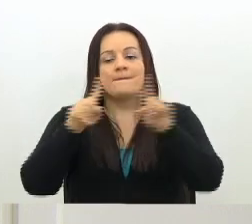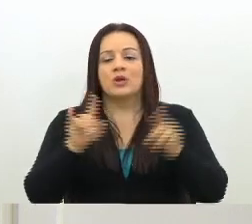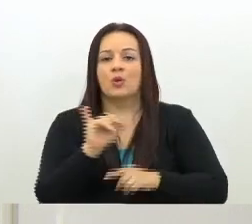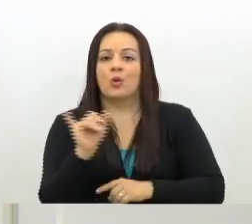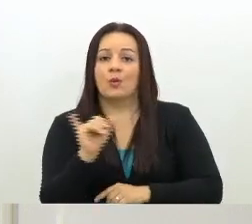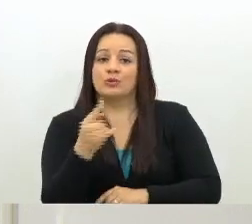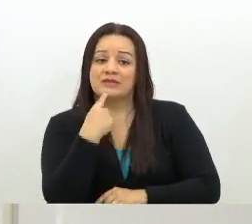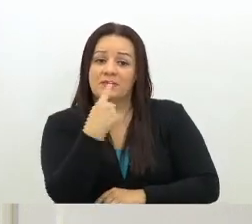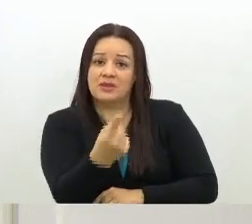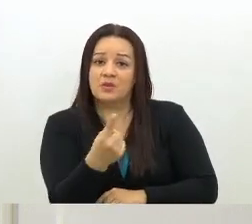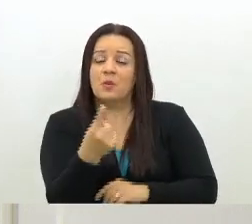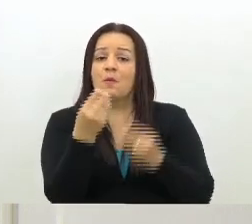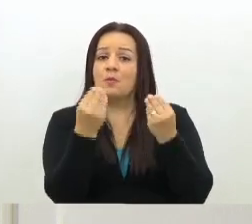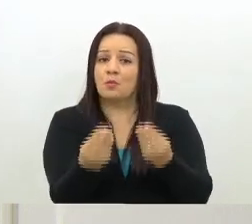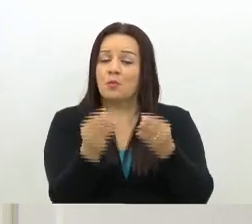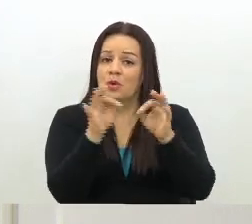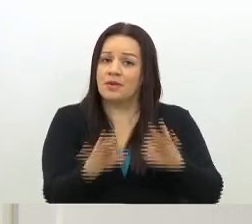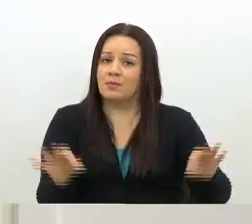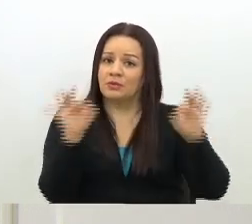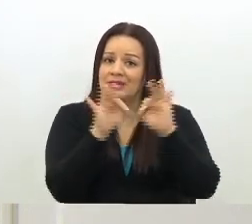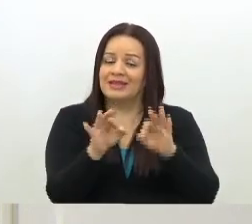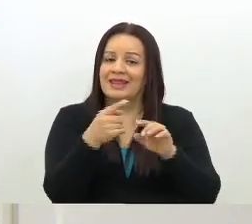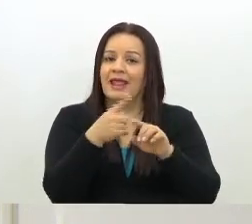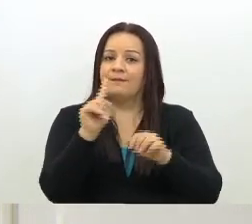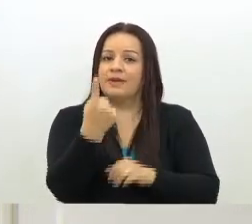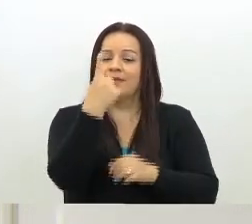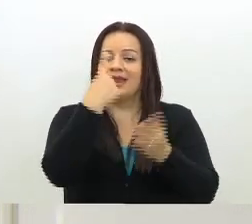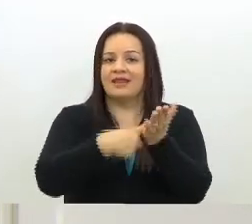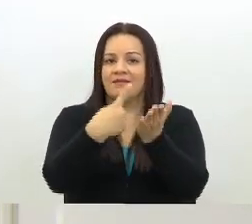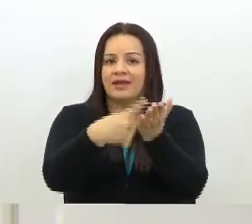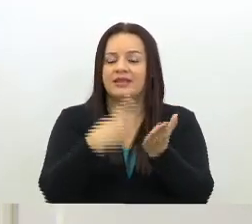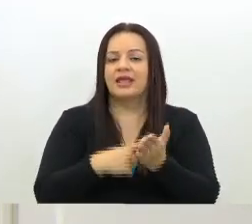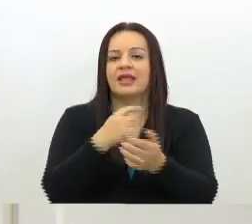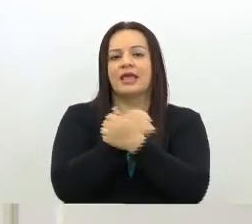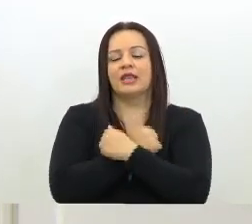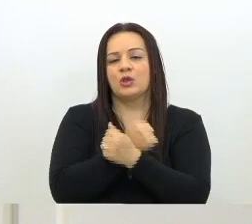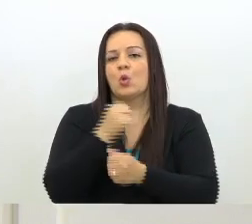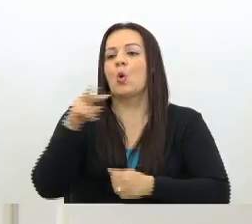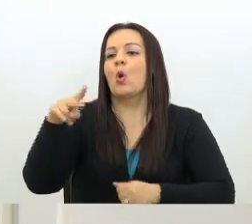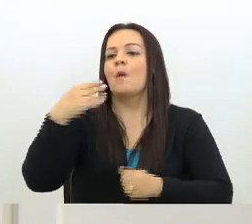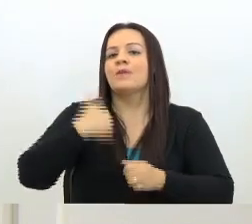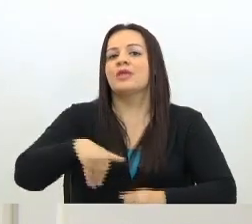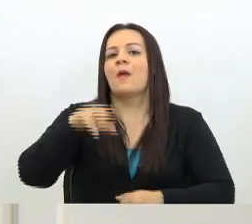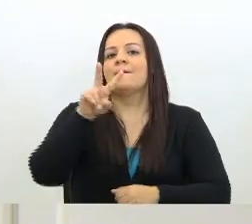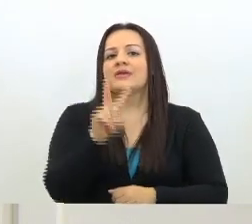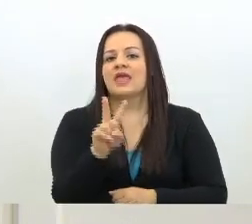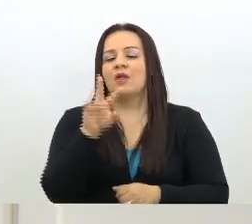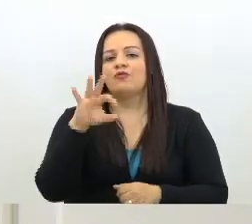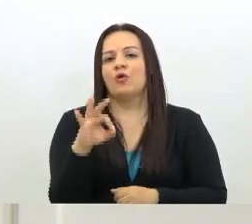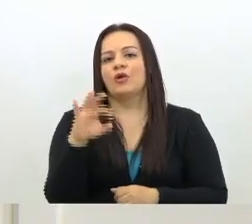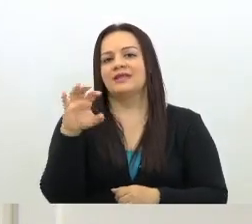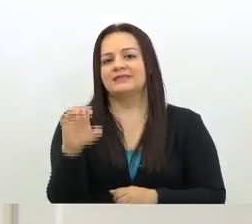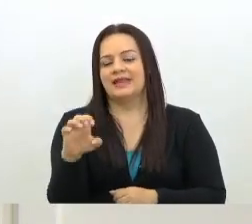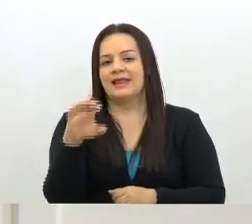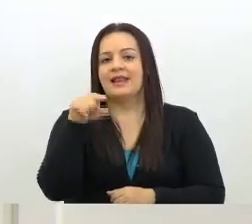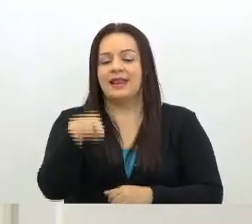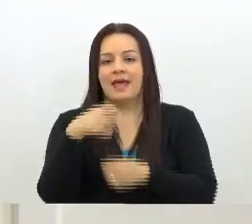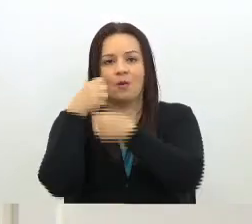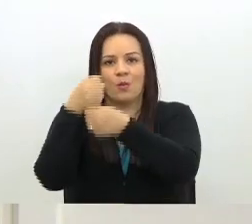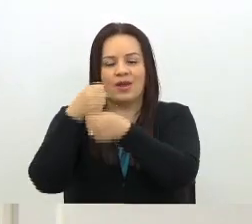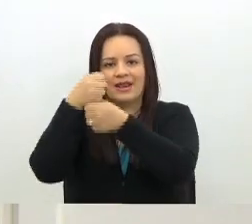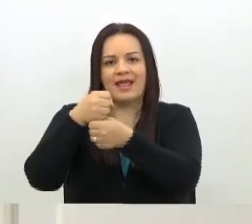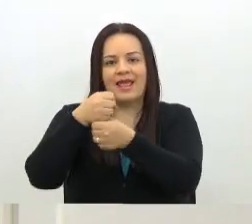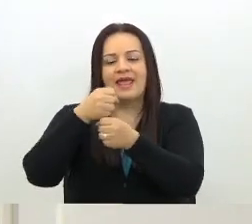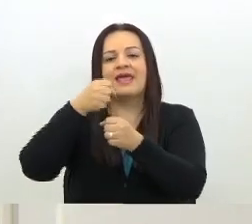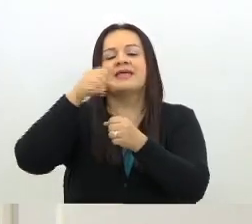mucha vehemencia durante el primer debate por mi querido compañero el diputado Villalta Flores Estrada, la huelga del